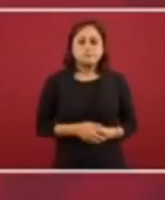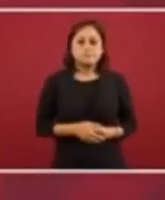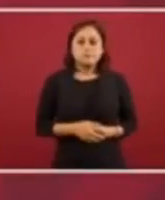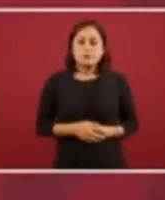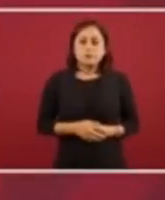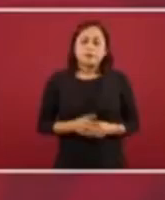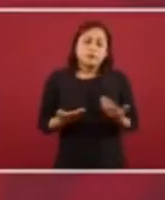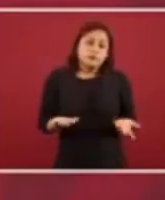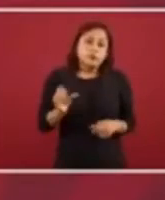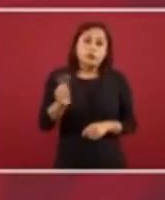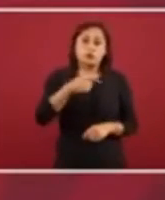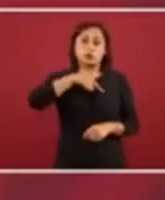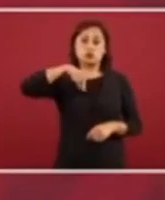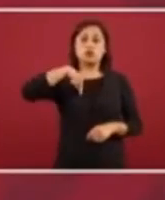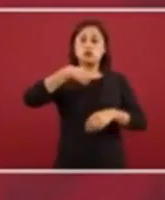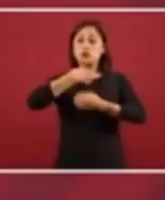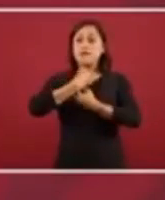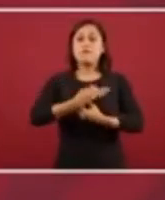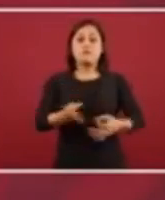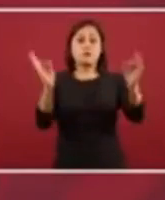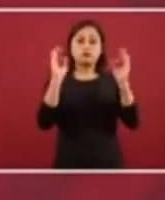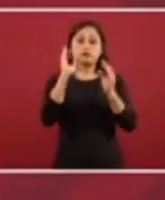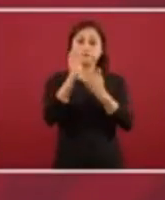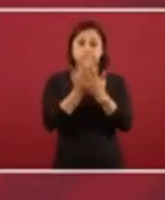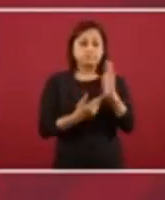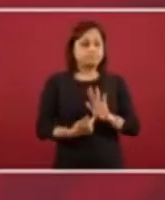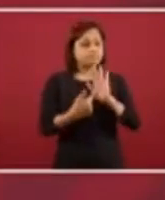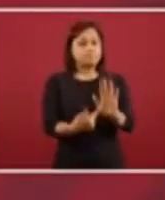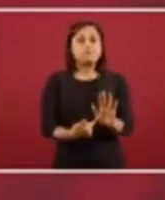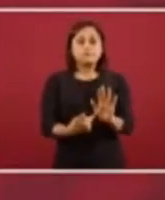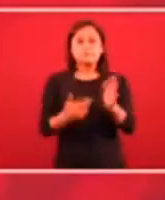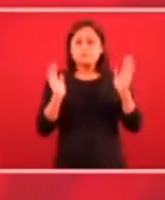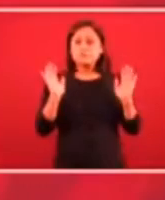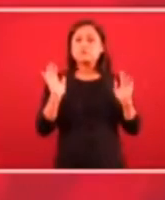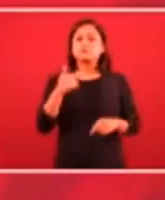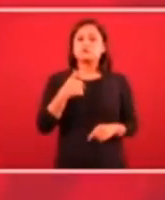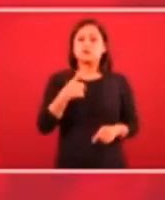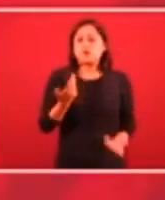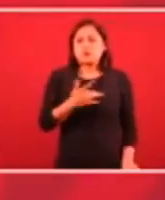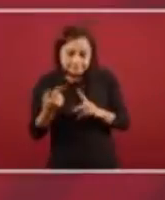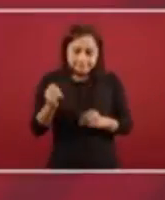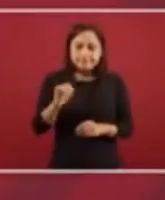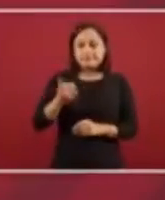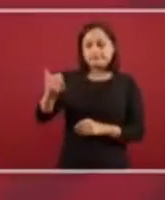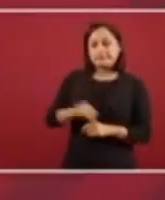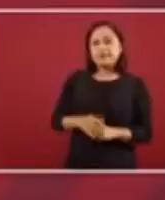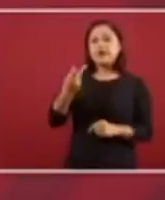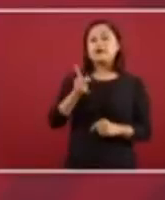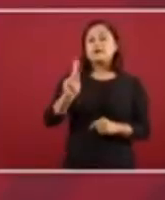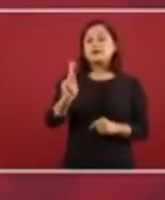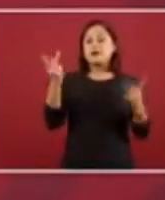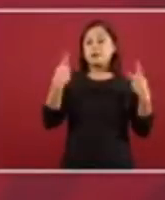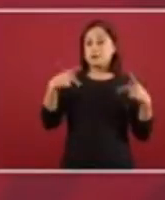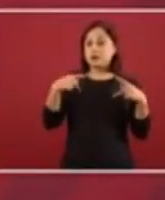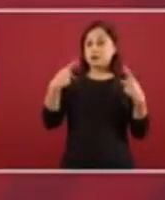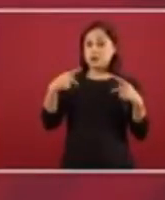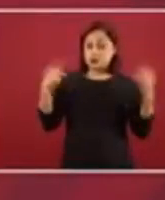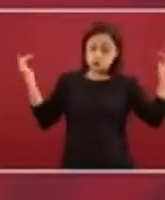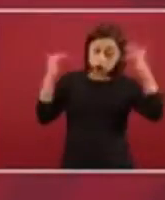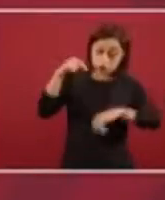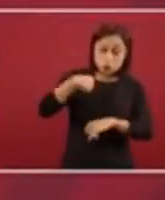pues a nuestro informe, pues ¿qué les puedo decir? Estoy feliz, feliz, feliz. La gente muy, muy